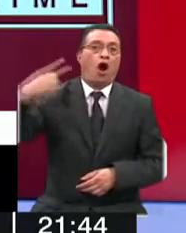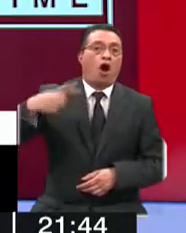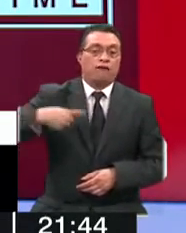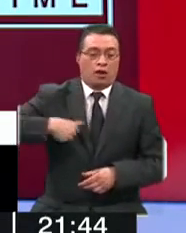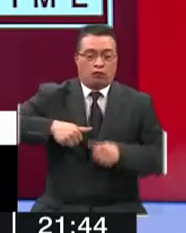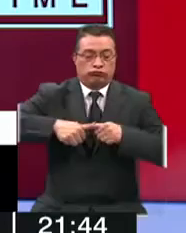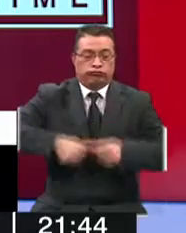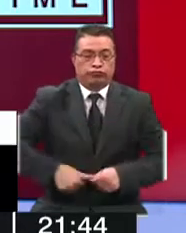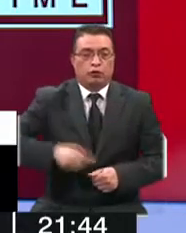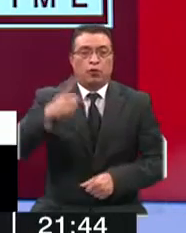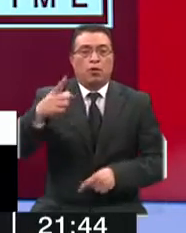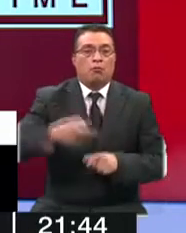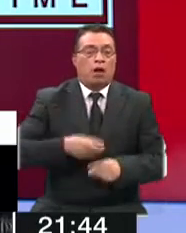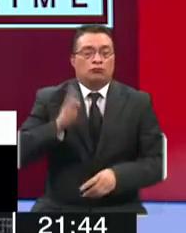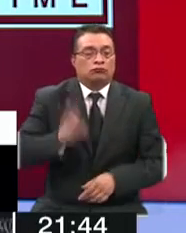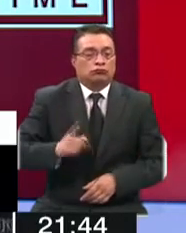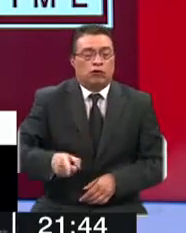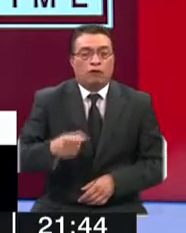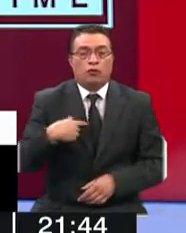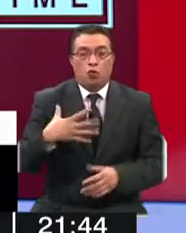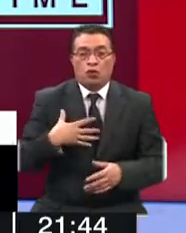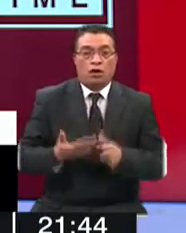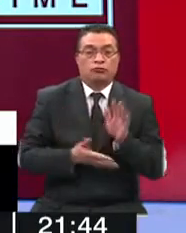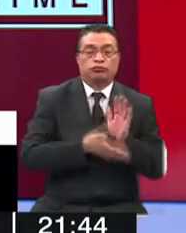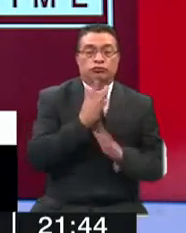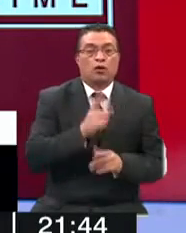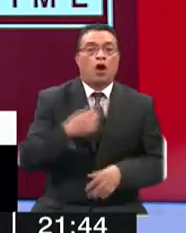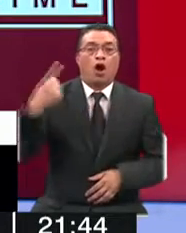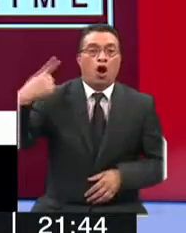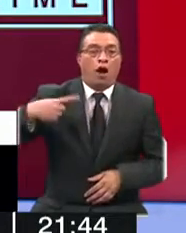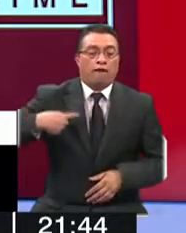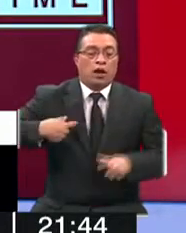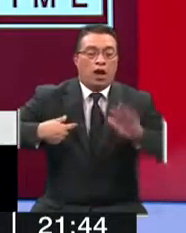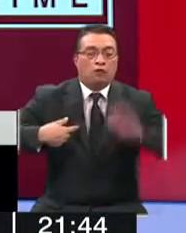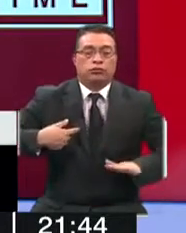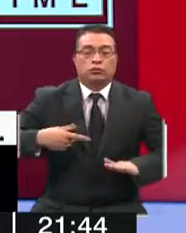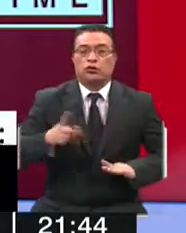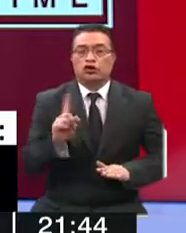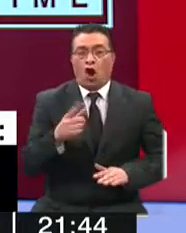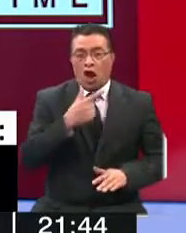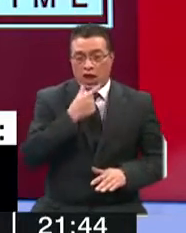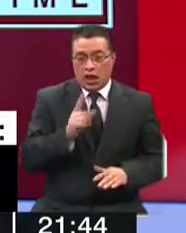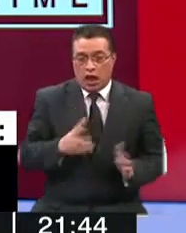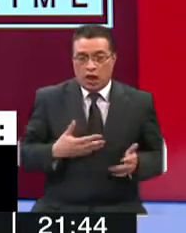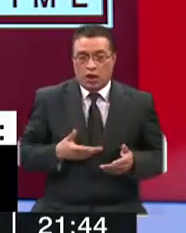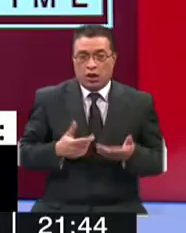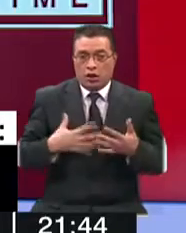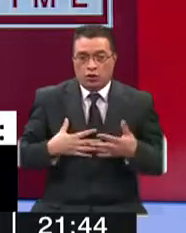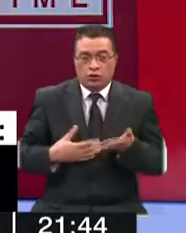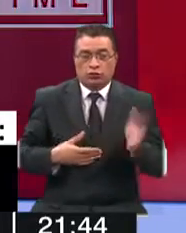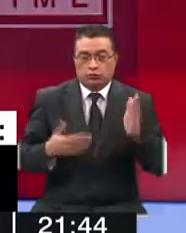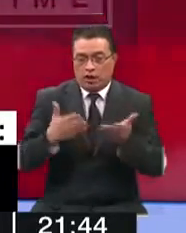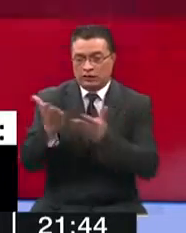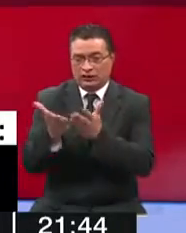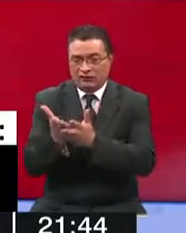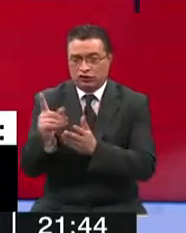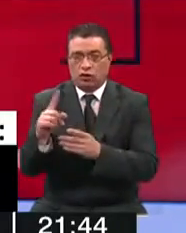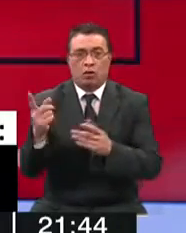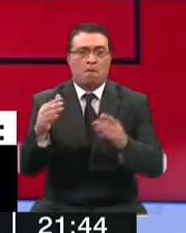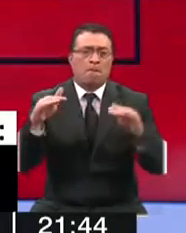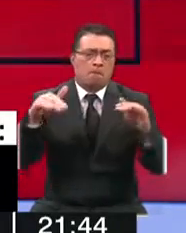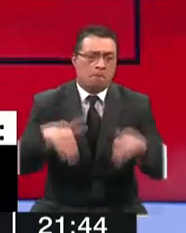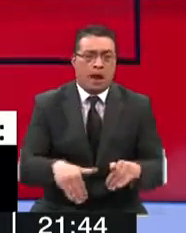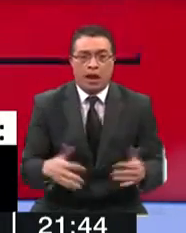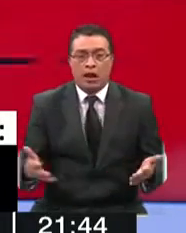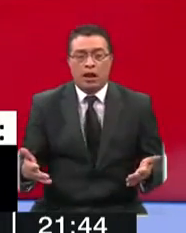personas que están afiliadas en este ISAPRE y que quisieran eventualmente salir, se les está obligando a seguir en un ISAPRE donde no quieren estar, donde están recibiendo servicios que están bastante